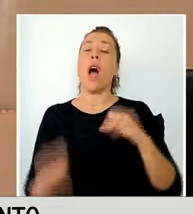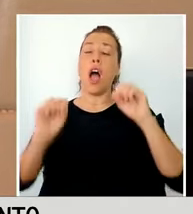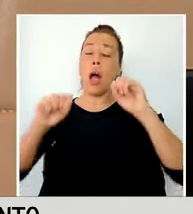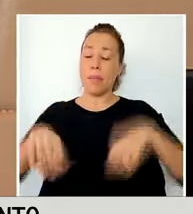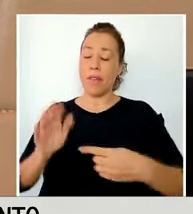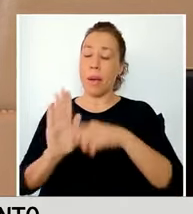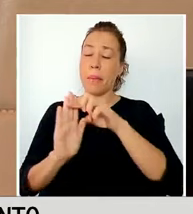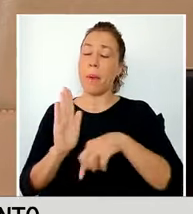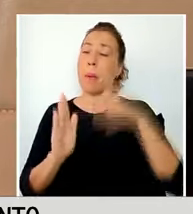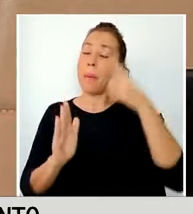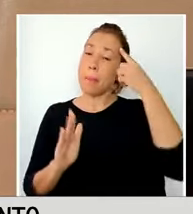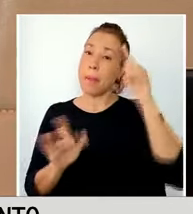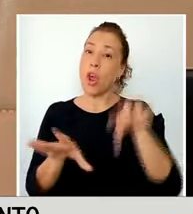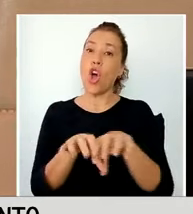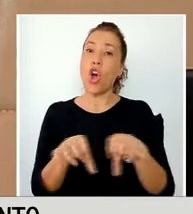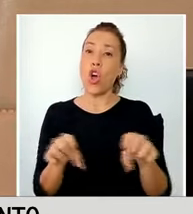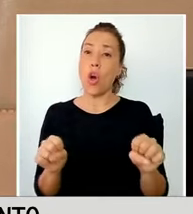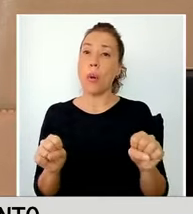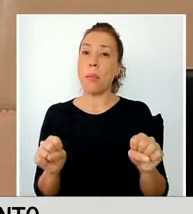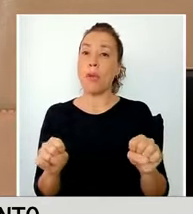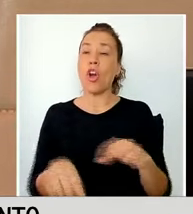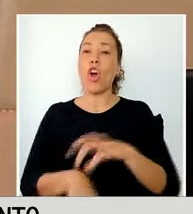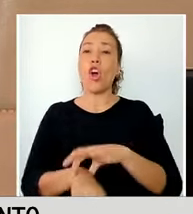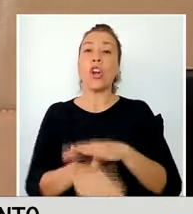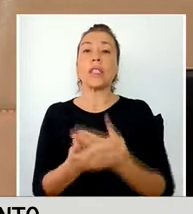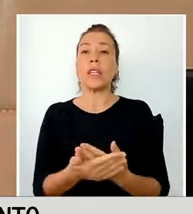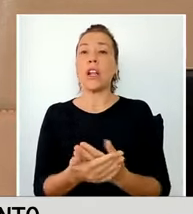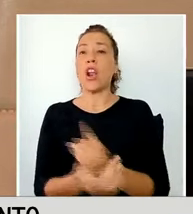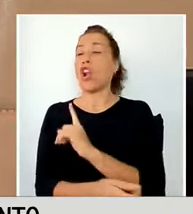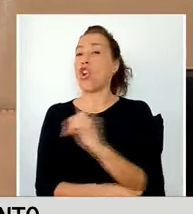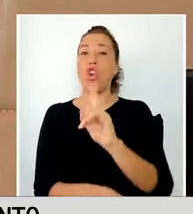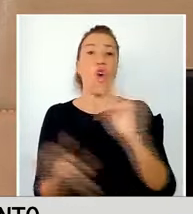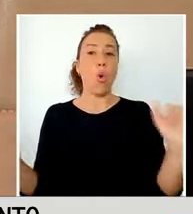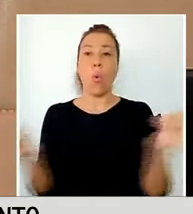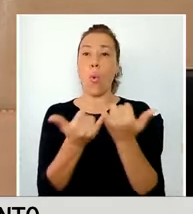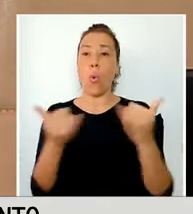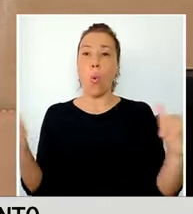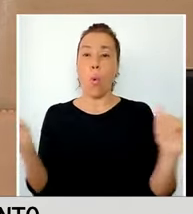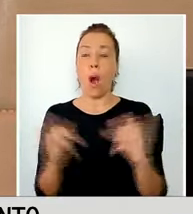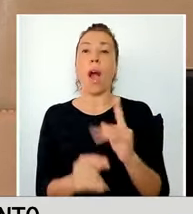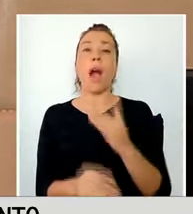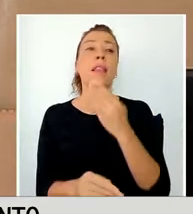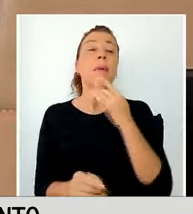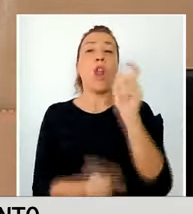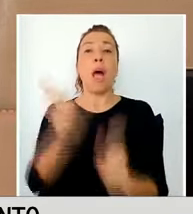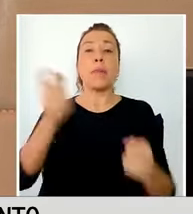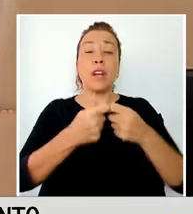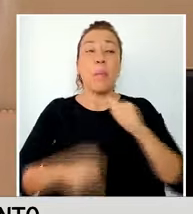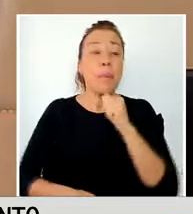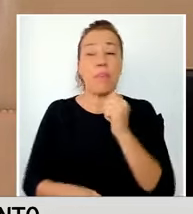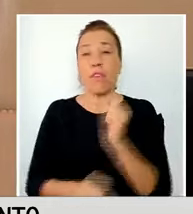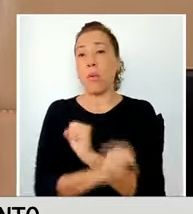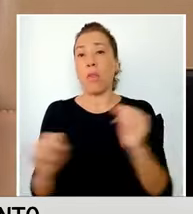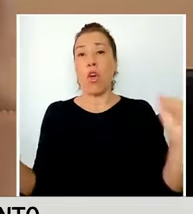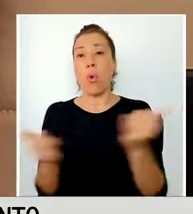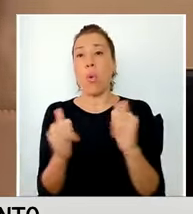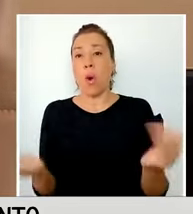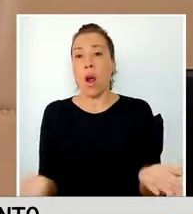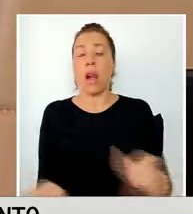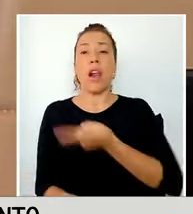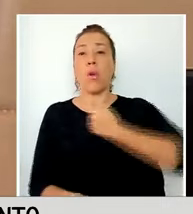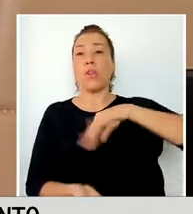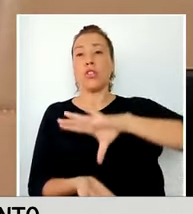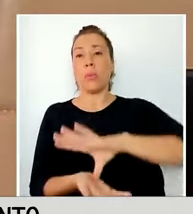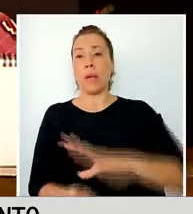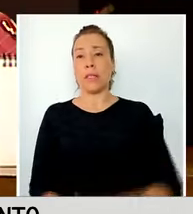el compromiso de con la salud no se juega y mucho menos con la gente más vulnerable y más Modesto a nuestro país he dicho muchas